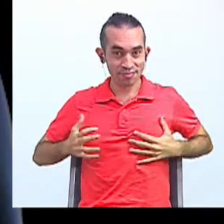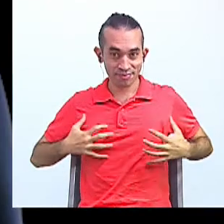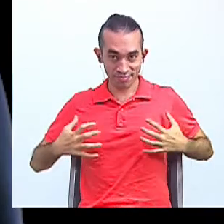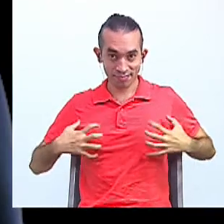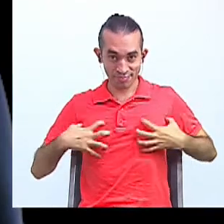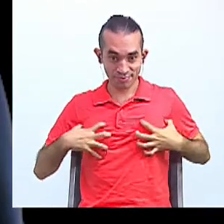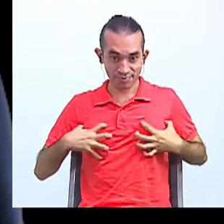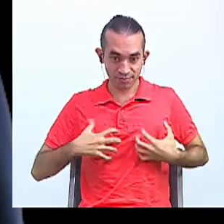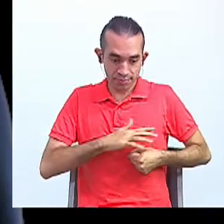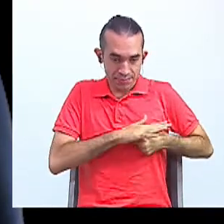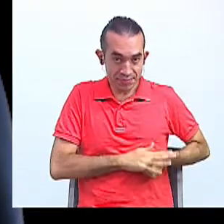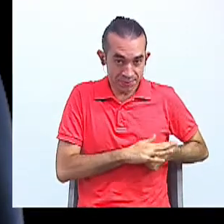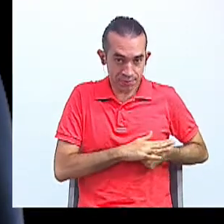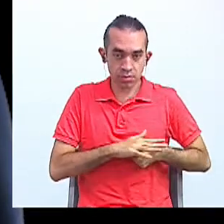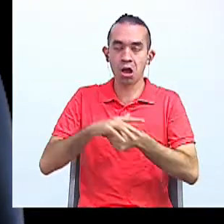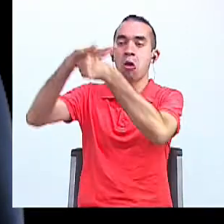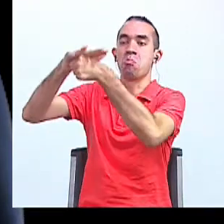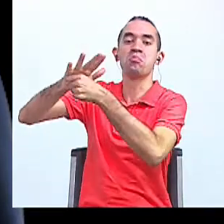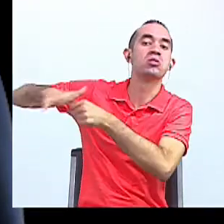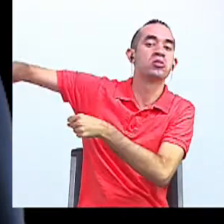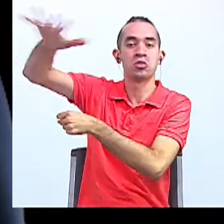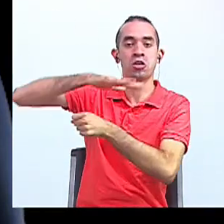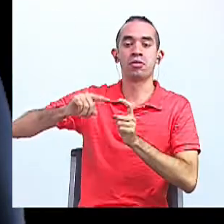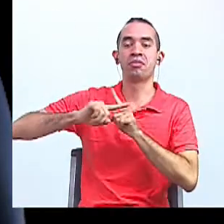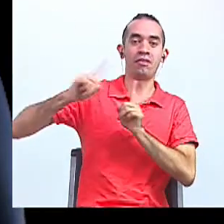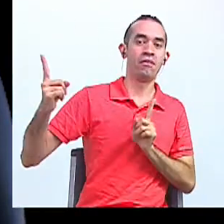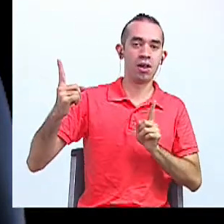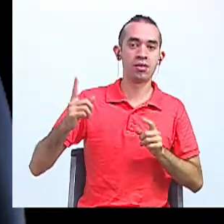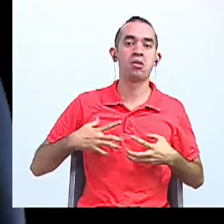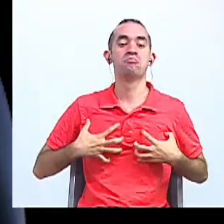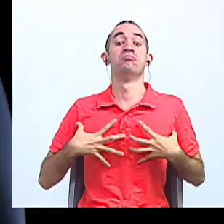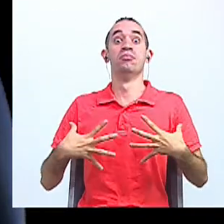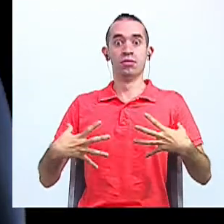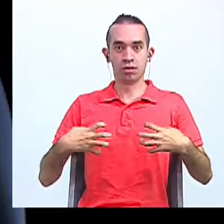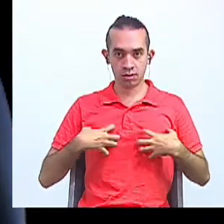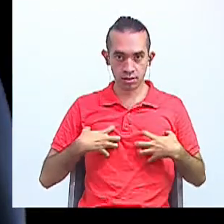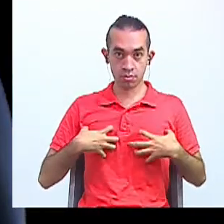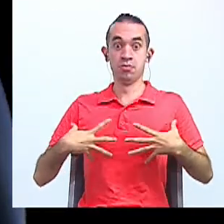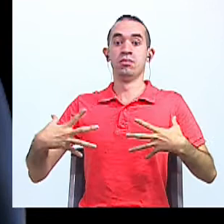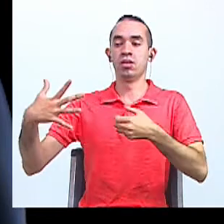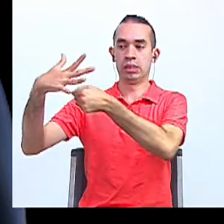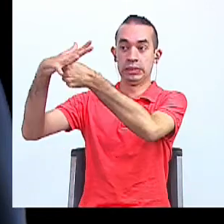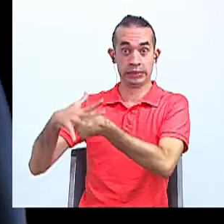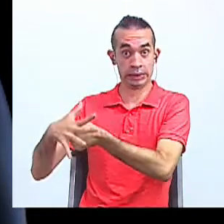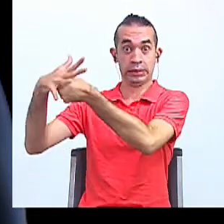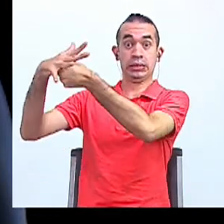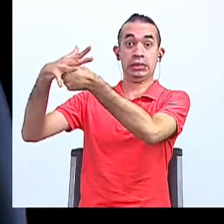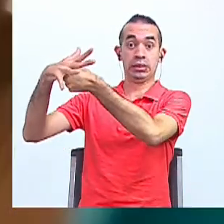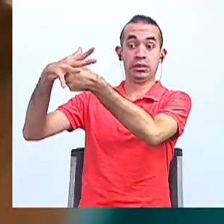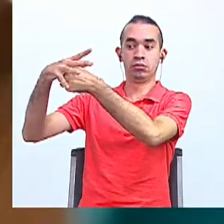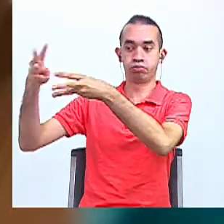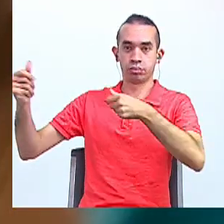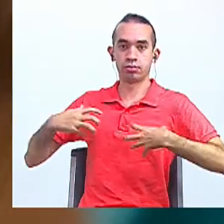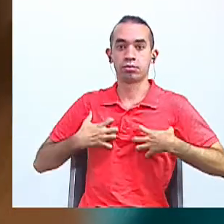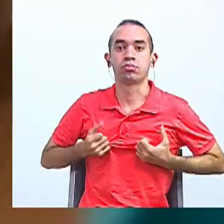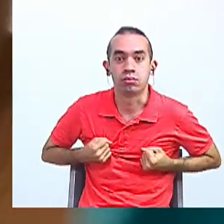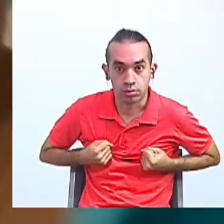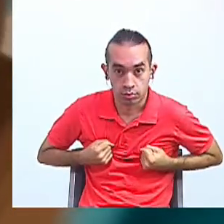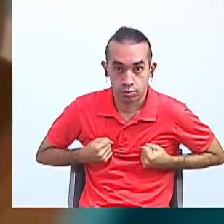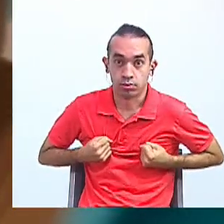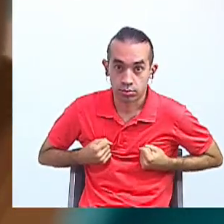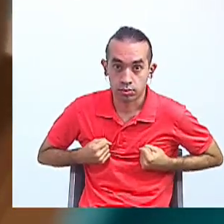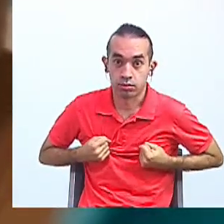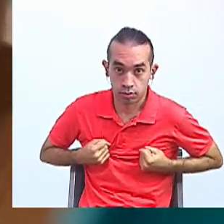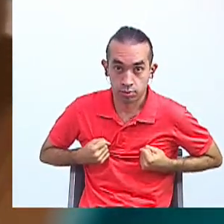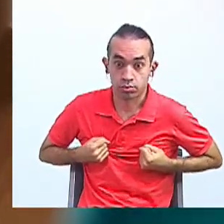presión entre el aire en tus pulmones y el aire en el exterior. Sin la presión externa, no podrías respirar, incluso si